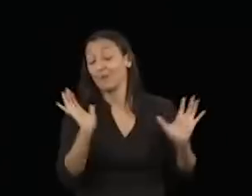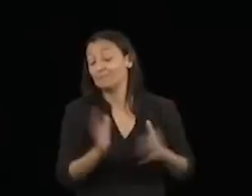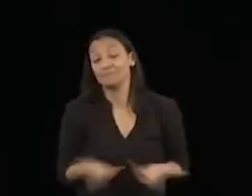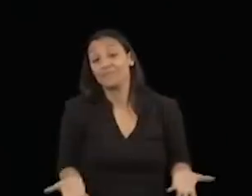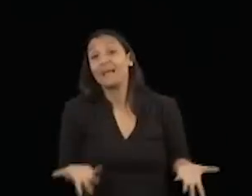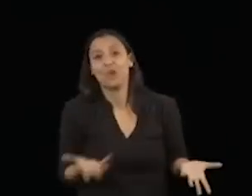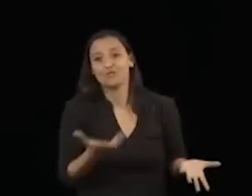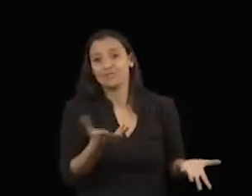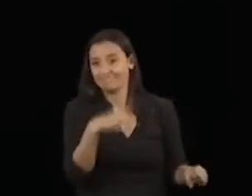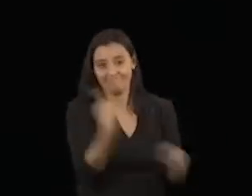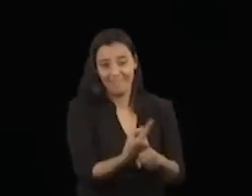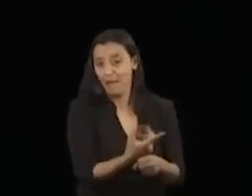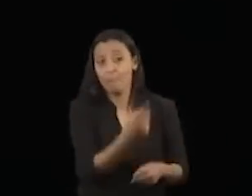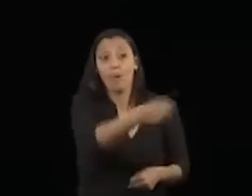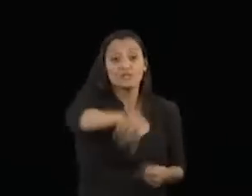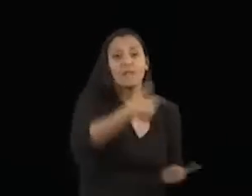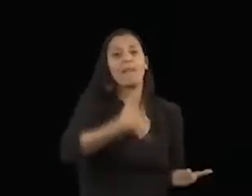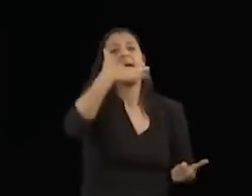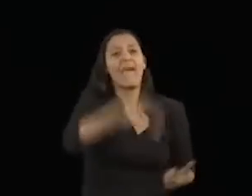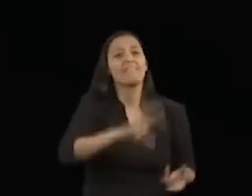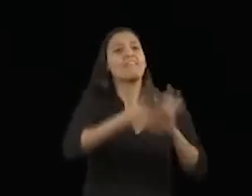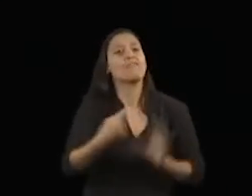ocurre.